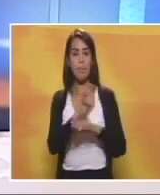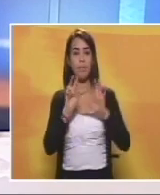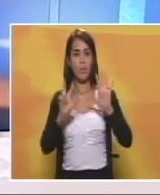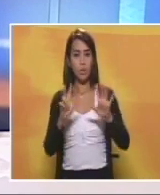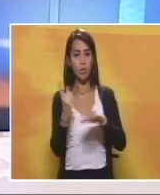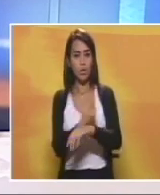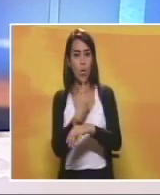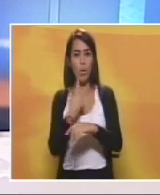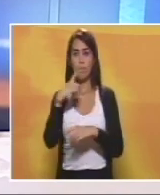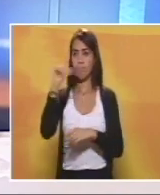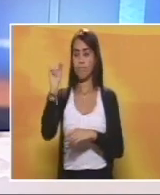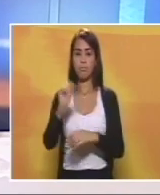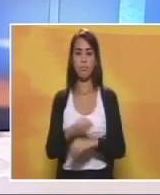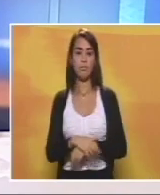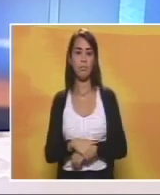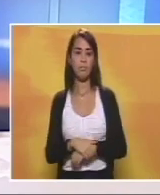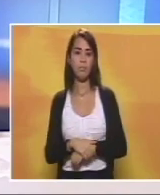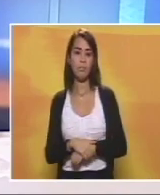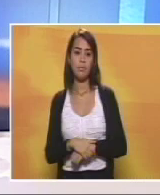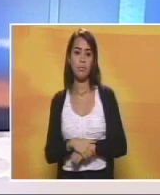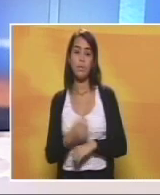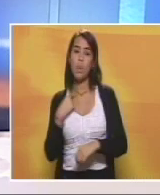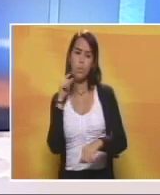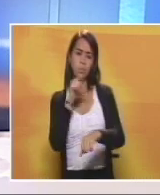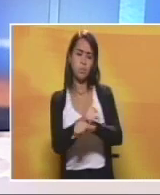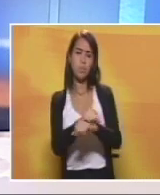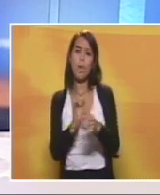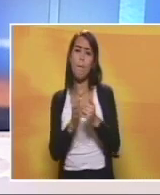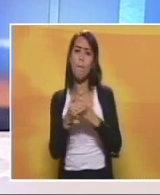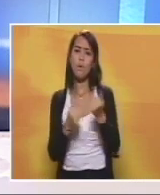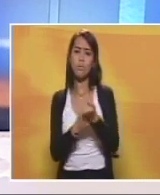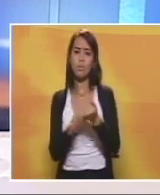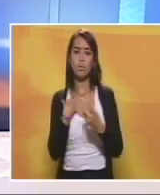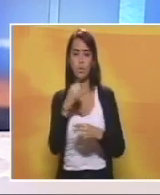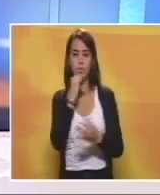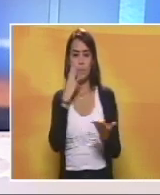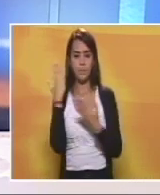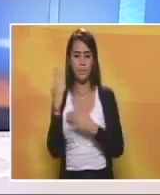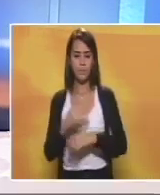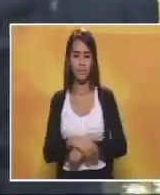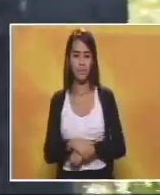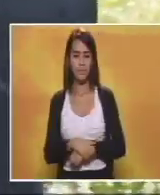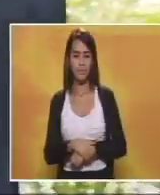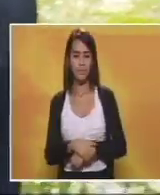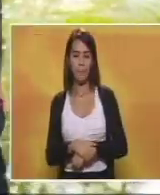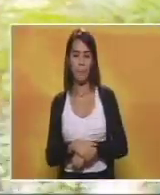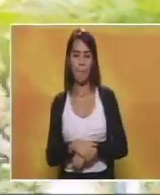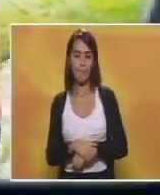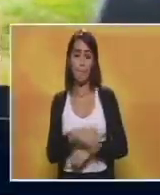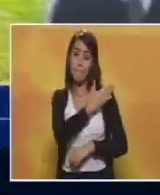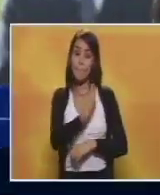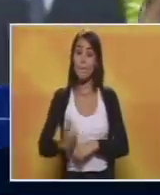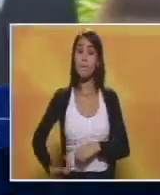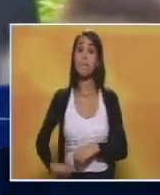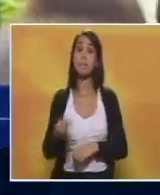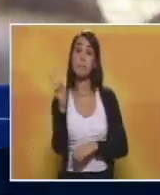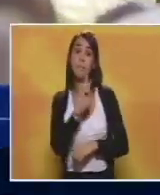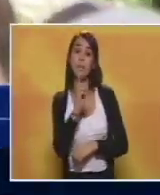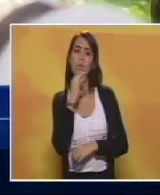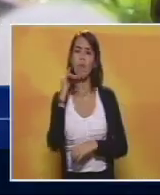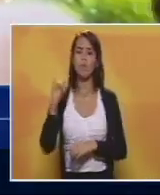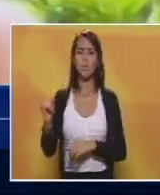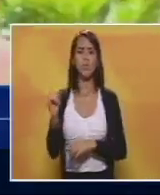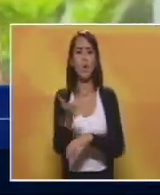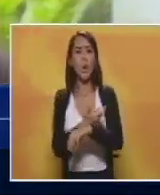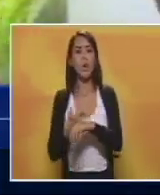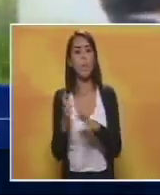para que abandonen el país los acusó de conspiración y flores no se informa el primer mandatario nacional denunció que